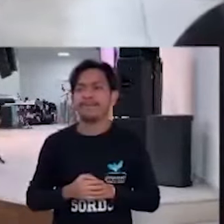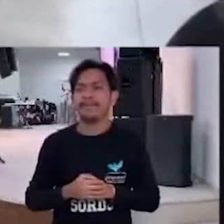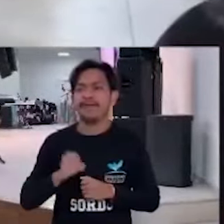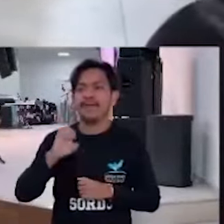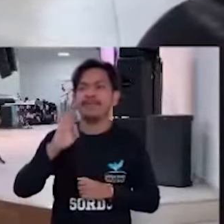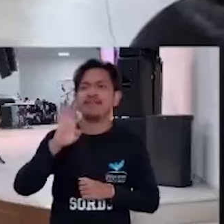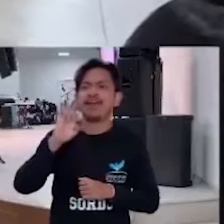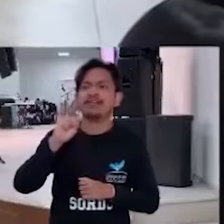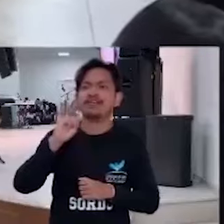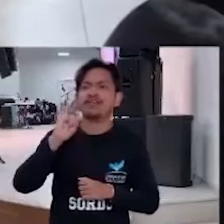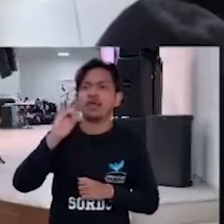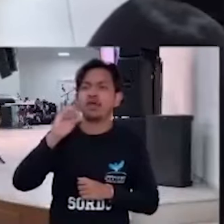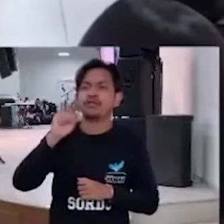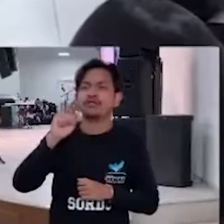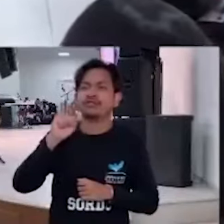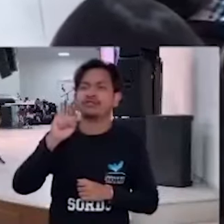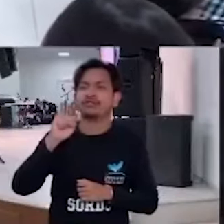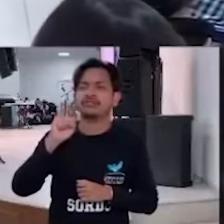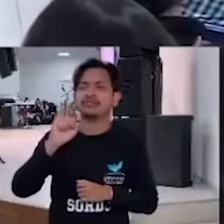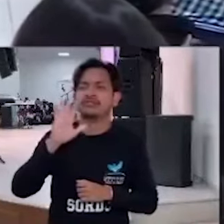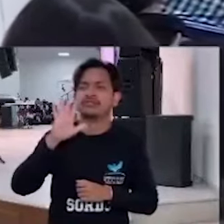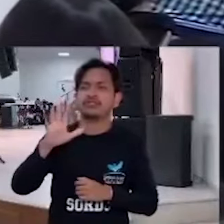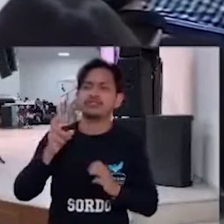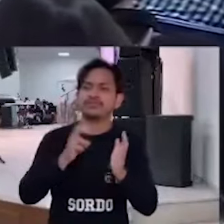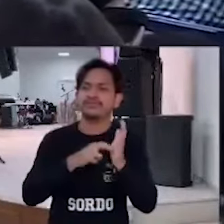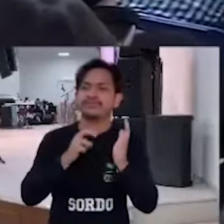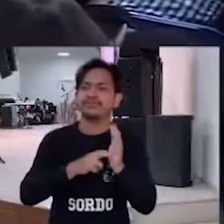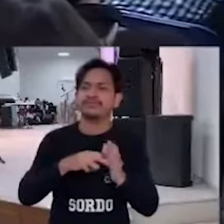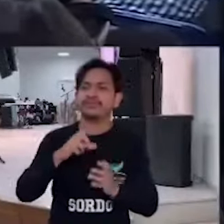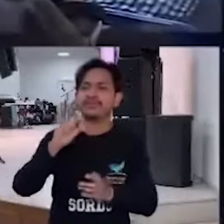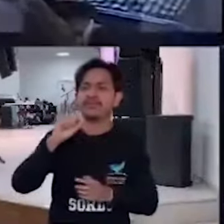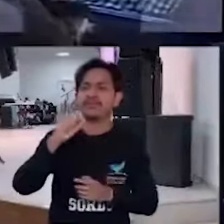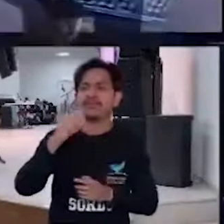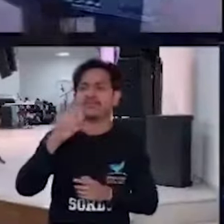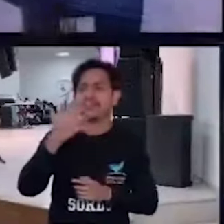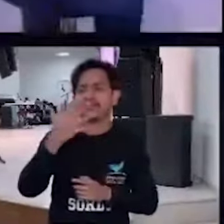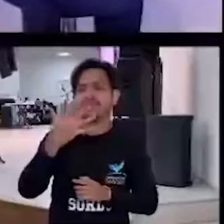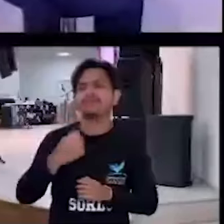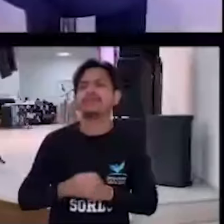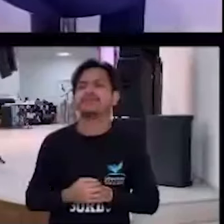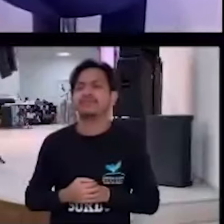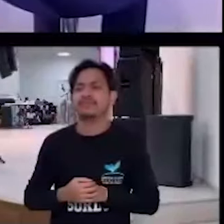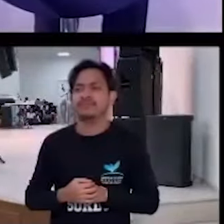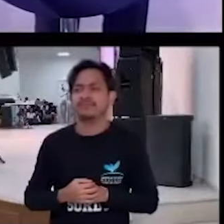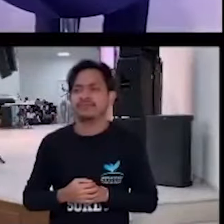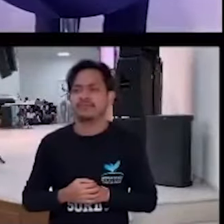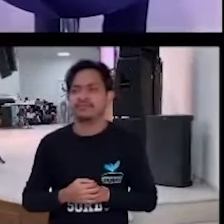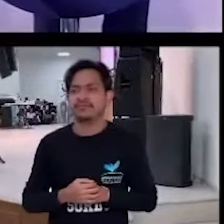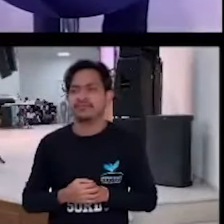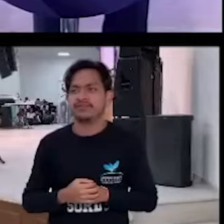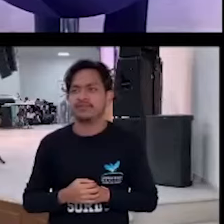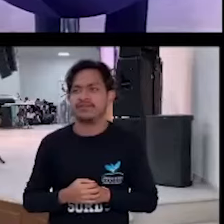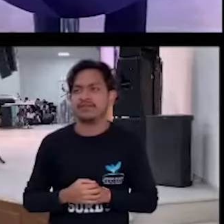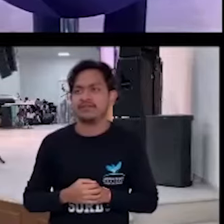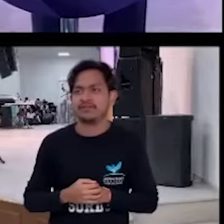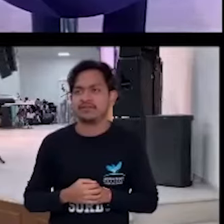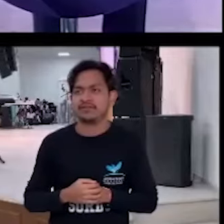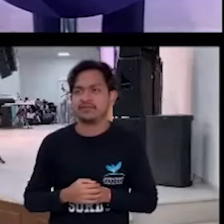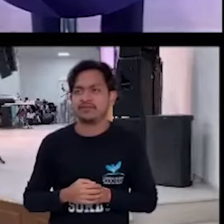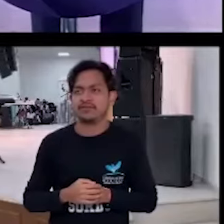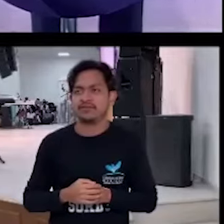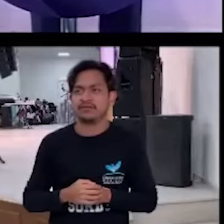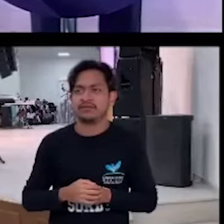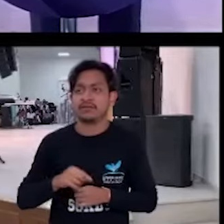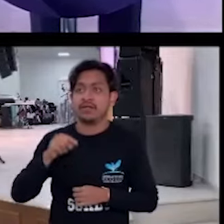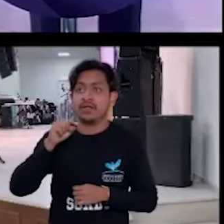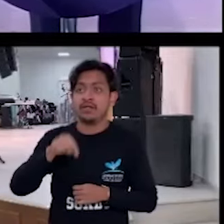como Cristo amó a la iglesia y se entregó a sí mismo por ella. Y se